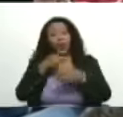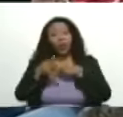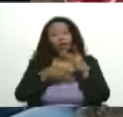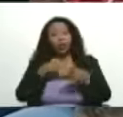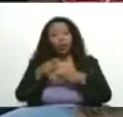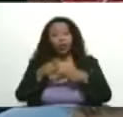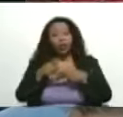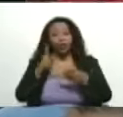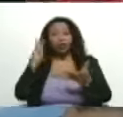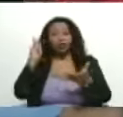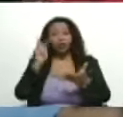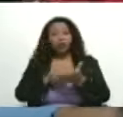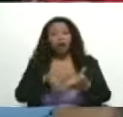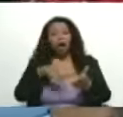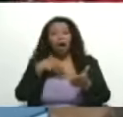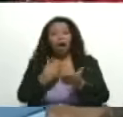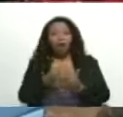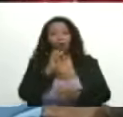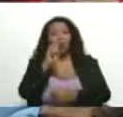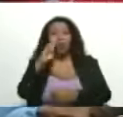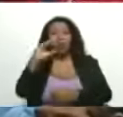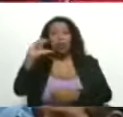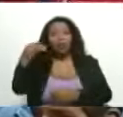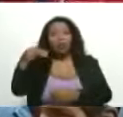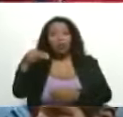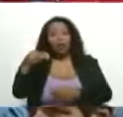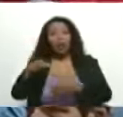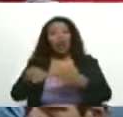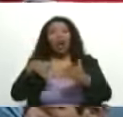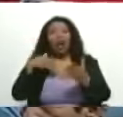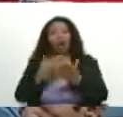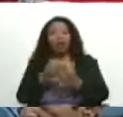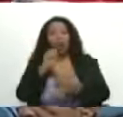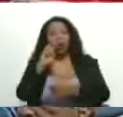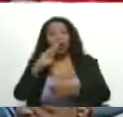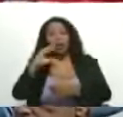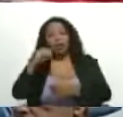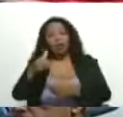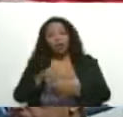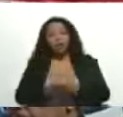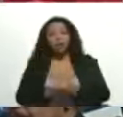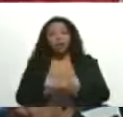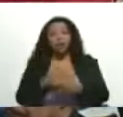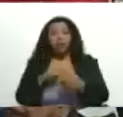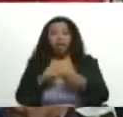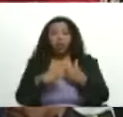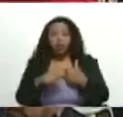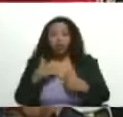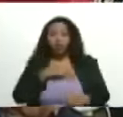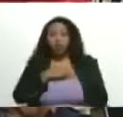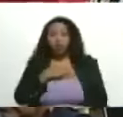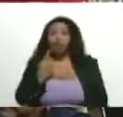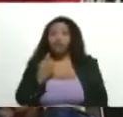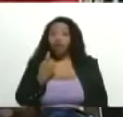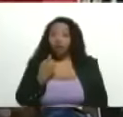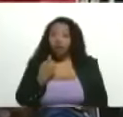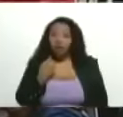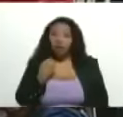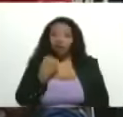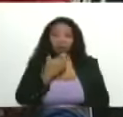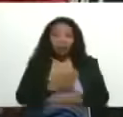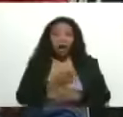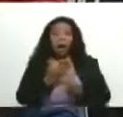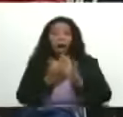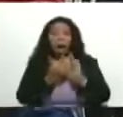solo llegaba hasta la VH, Rafael. Solo hasta la VH. Entonces nos faltaba llegar a la comunidad y